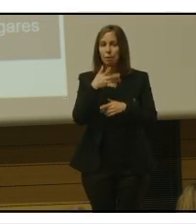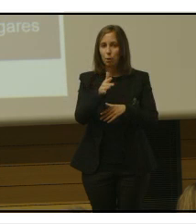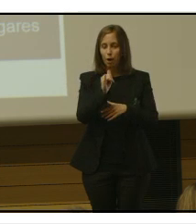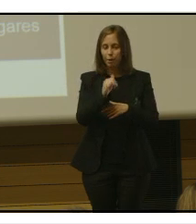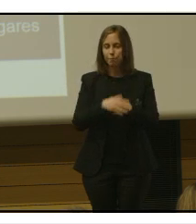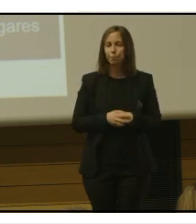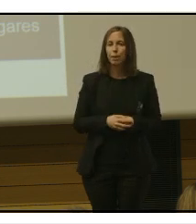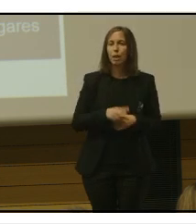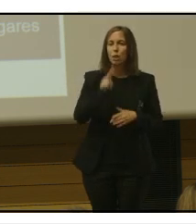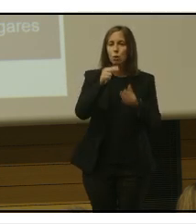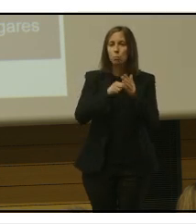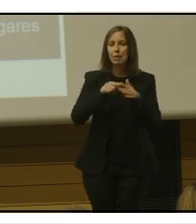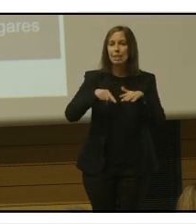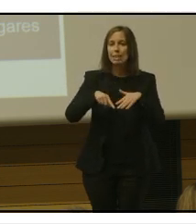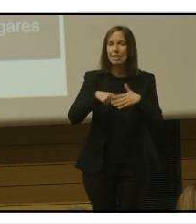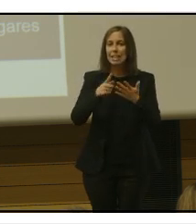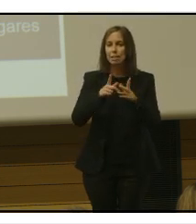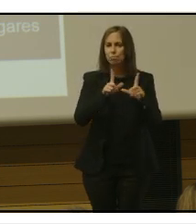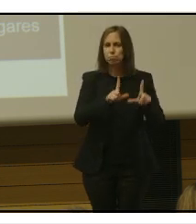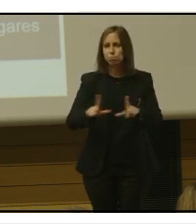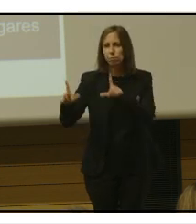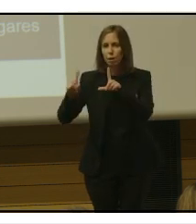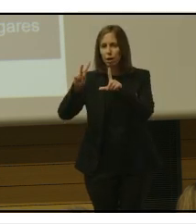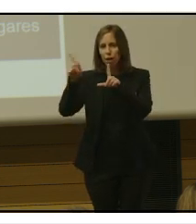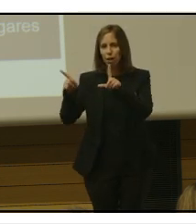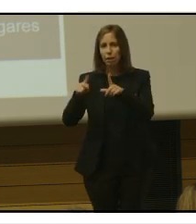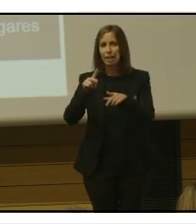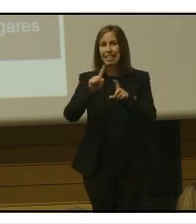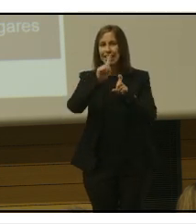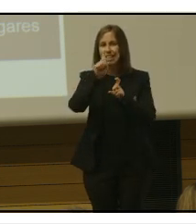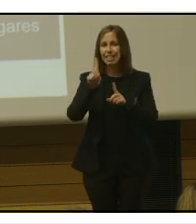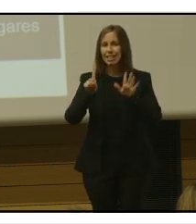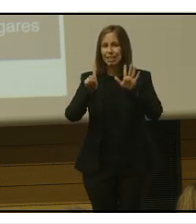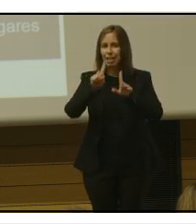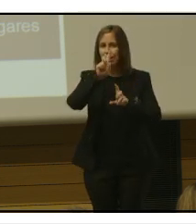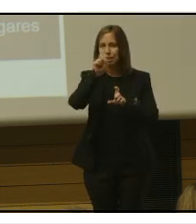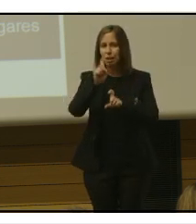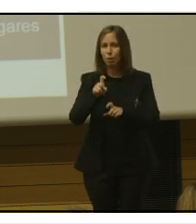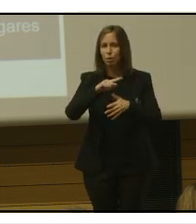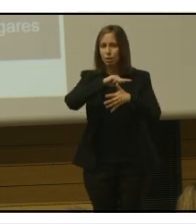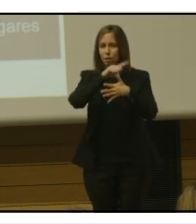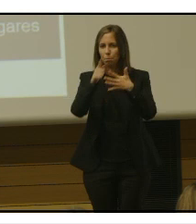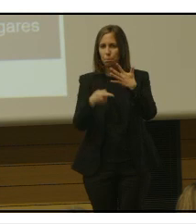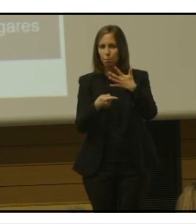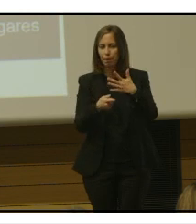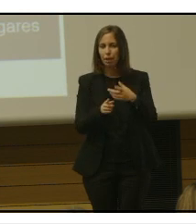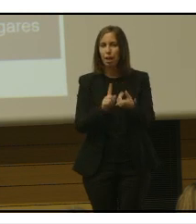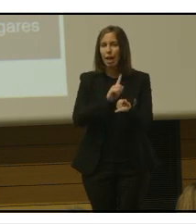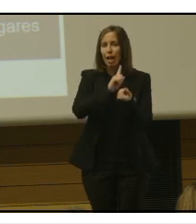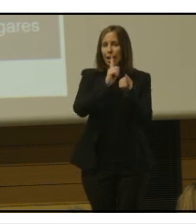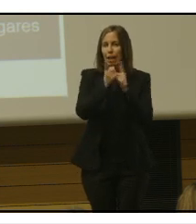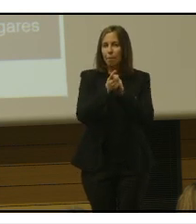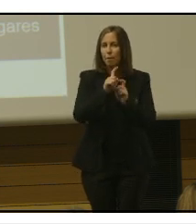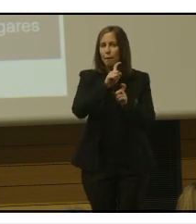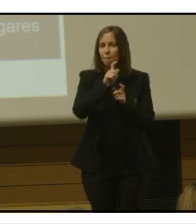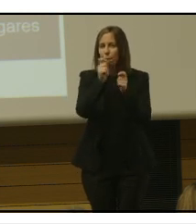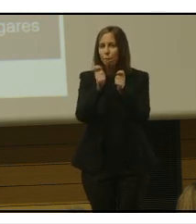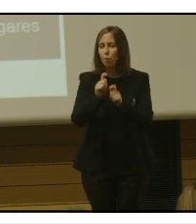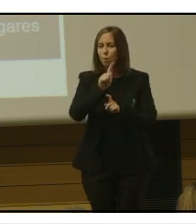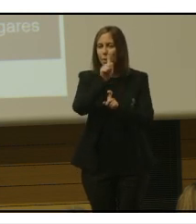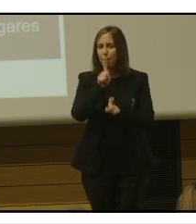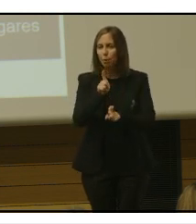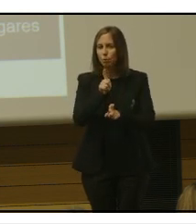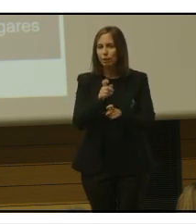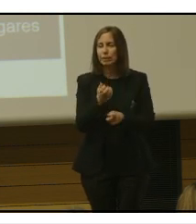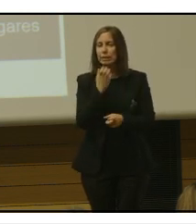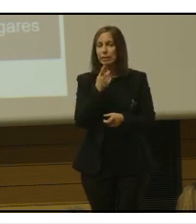2009, 2011, 14, 17 y 20. 6 encuestas. Estas 6 encuestas fueron cambiando la forma en la que se preguntaba. Si a